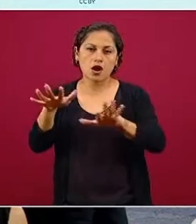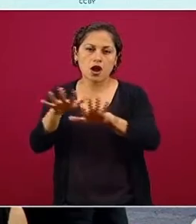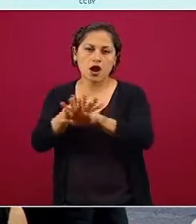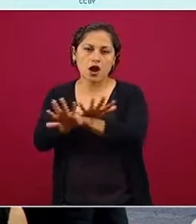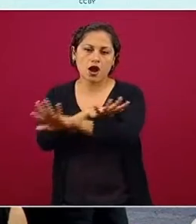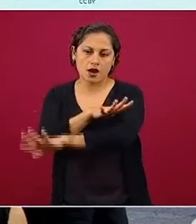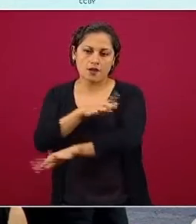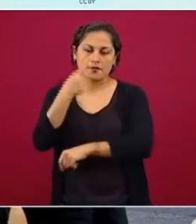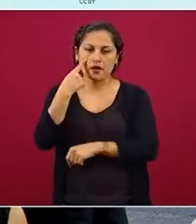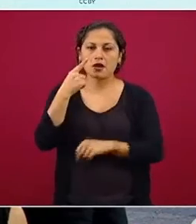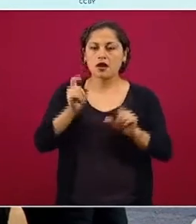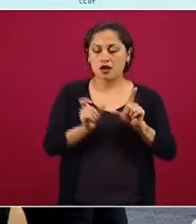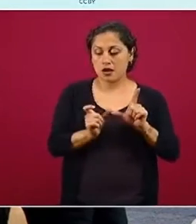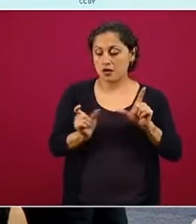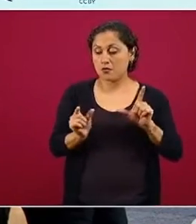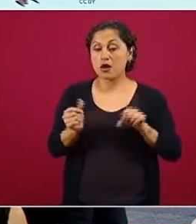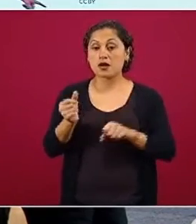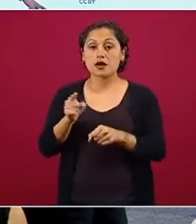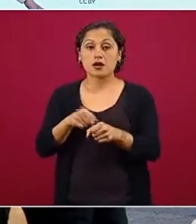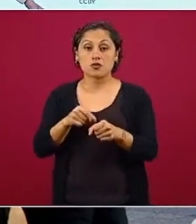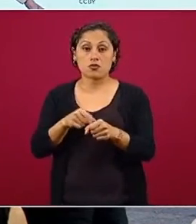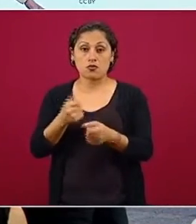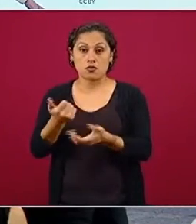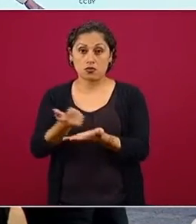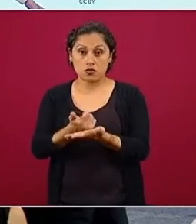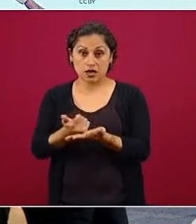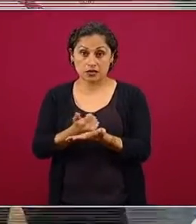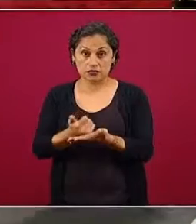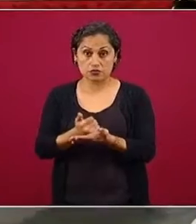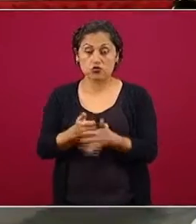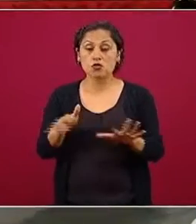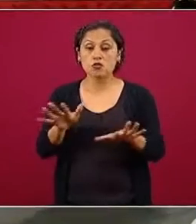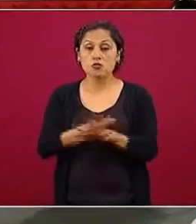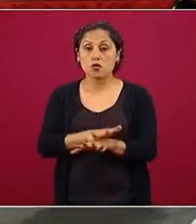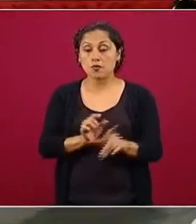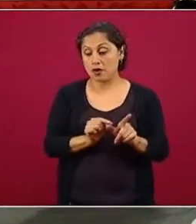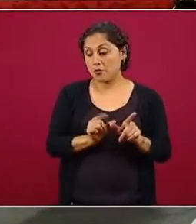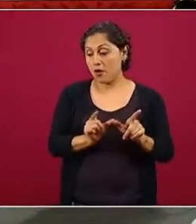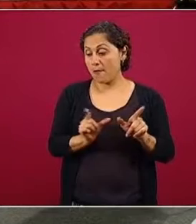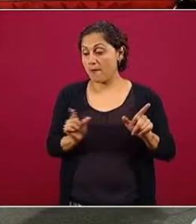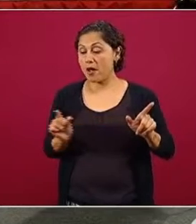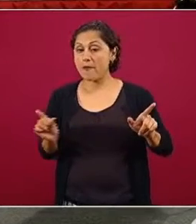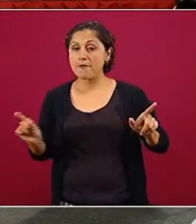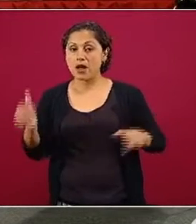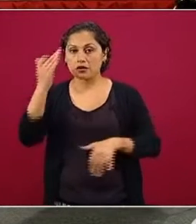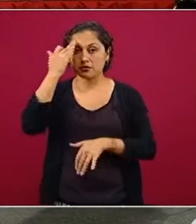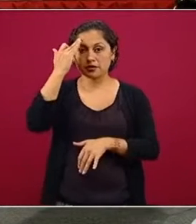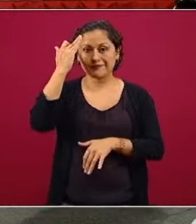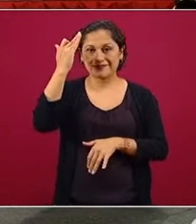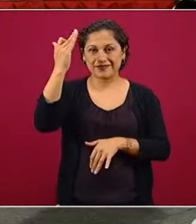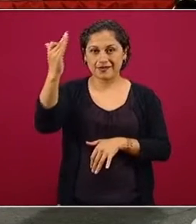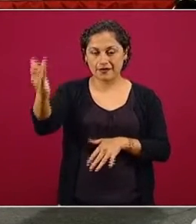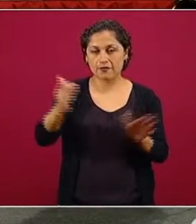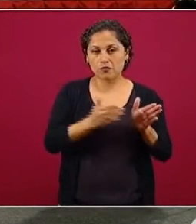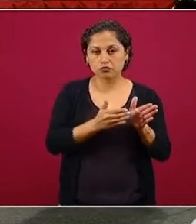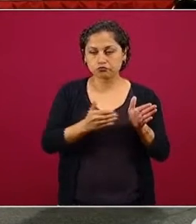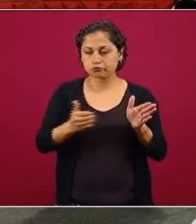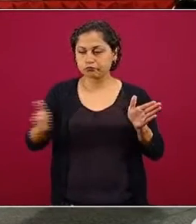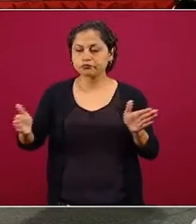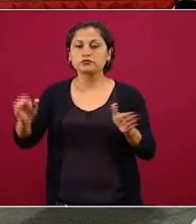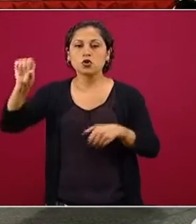se va a ir moviendo hacia acá hasta llegar al 28 de junio, que es hoy. Y aquí se ve una lista